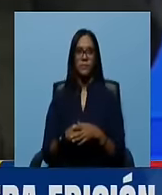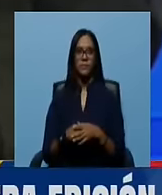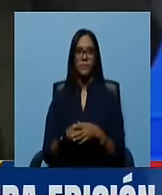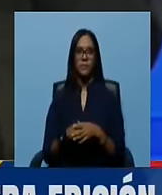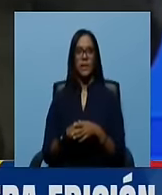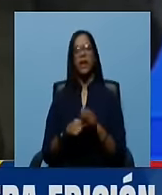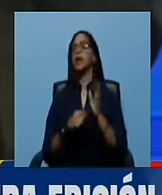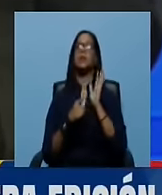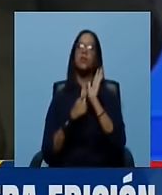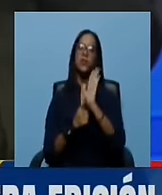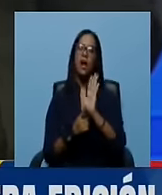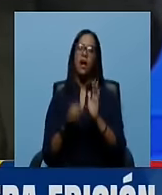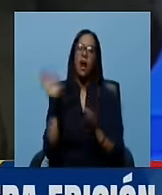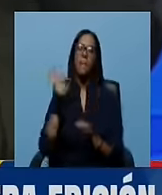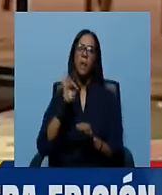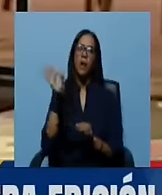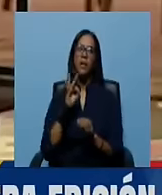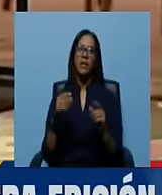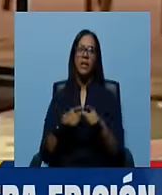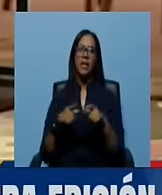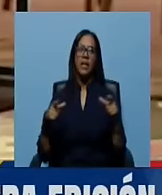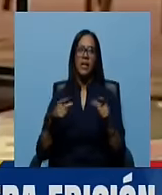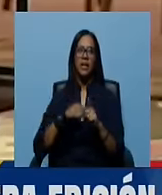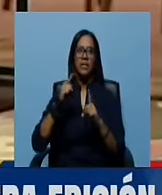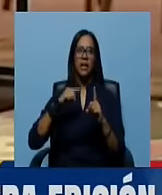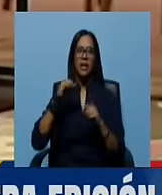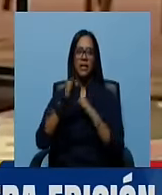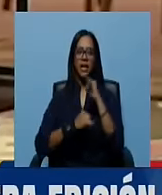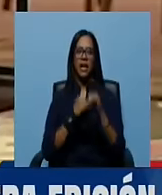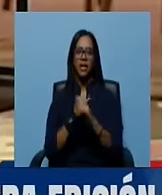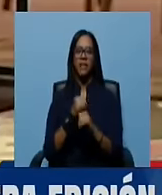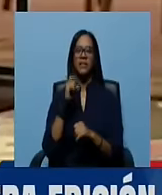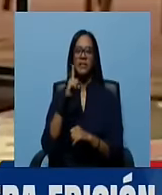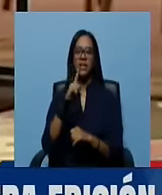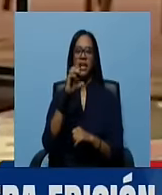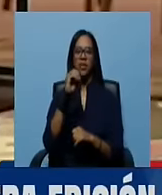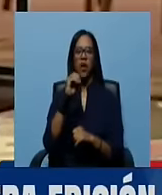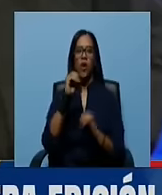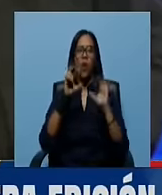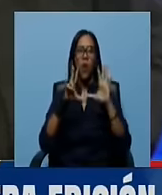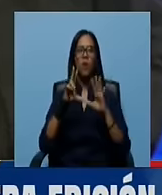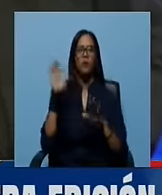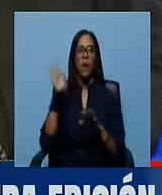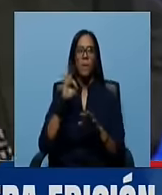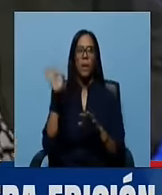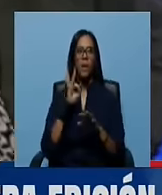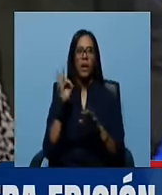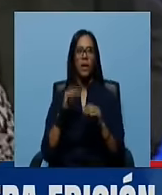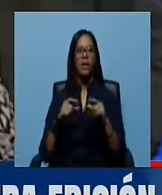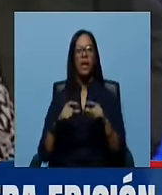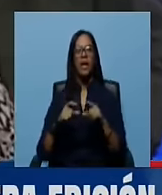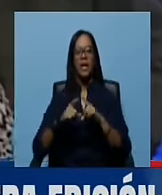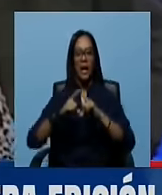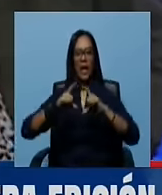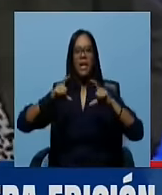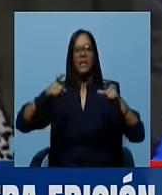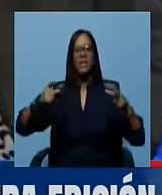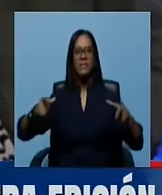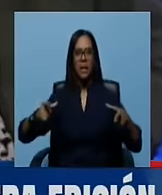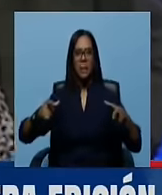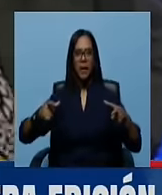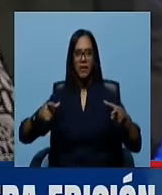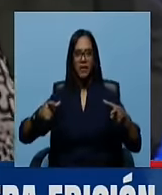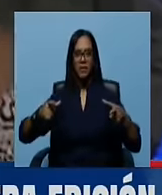¿Eso representa qué porcentaje de crecimiento de turismo internacional? 108% de crecimiento con respecto a la